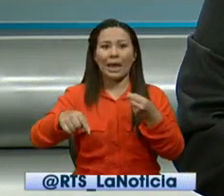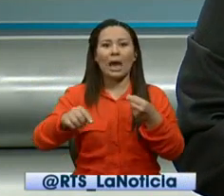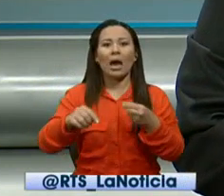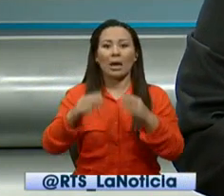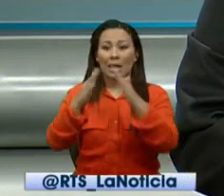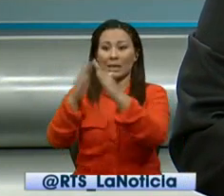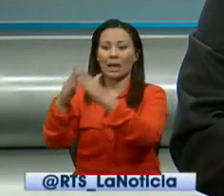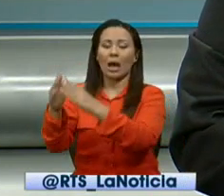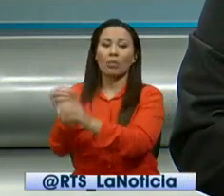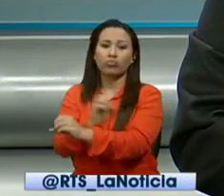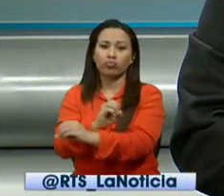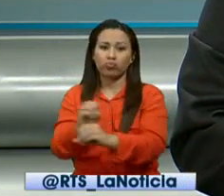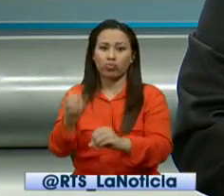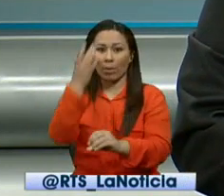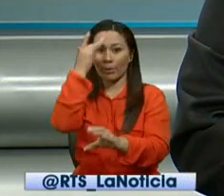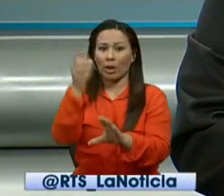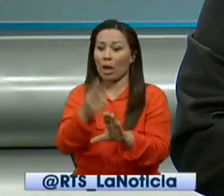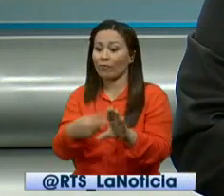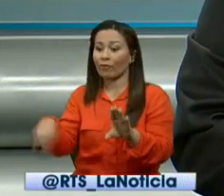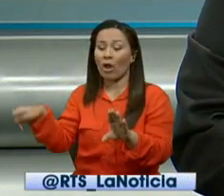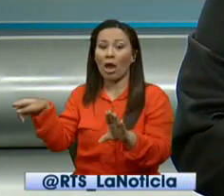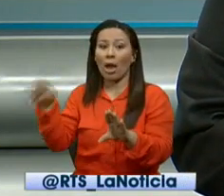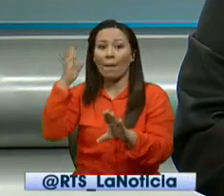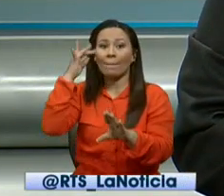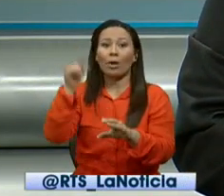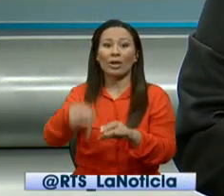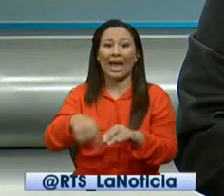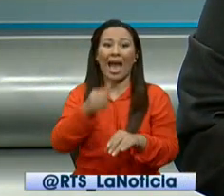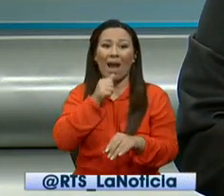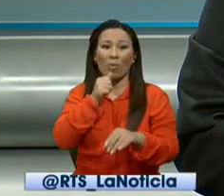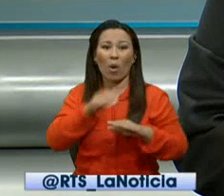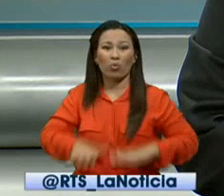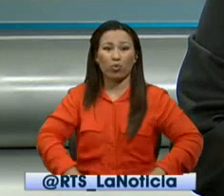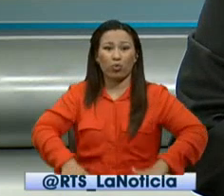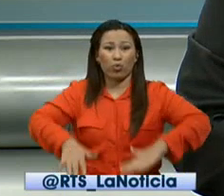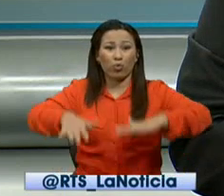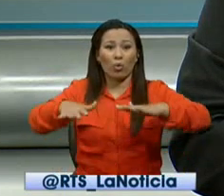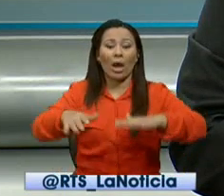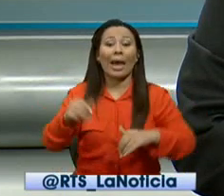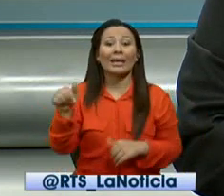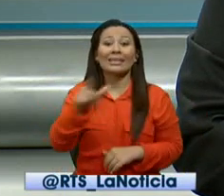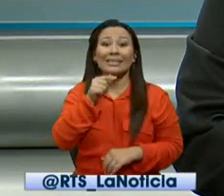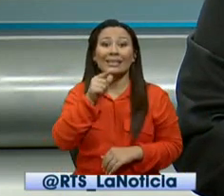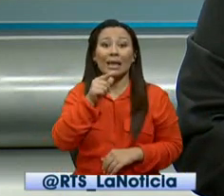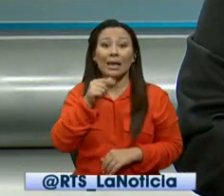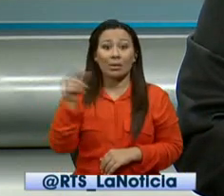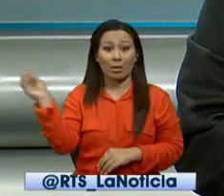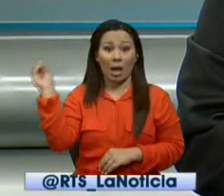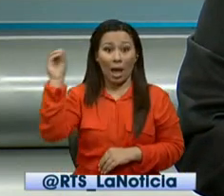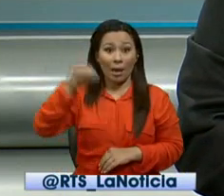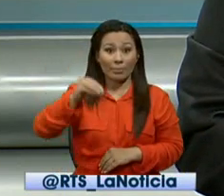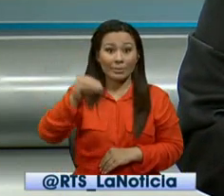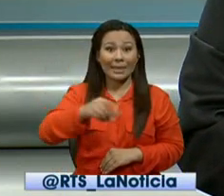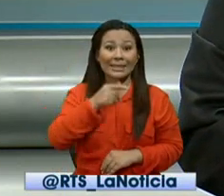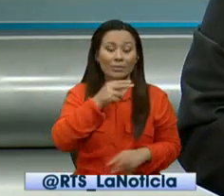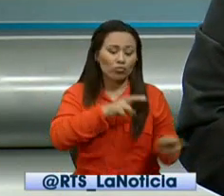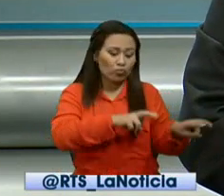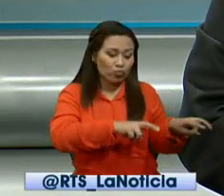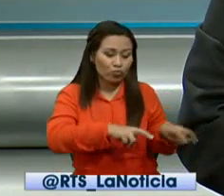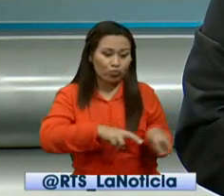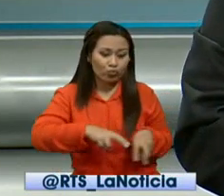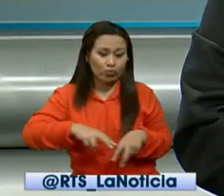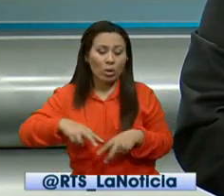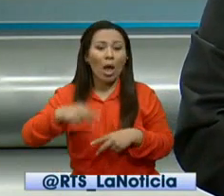Pula. El alcalde Luis Palma activó el Comité de Operaciones de Emergencia e informó que los agricultores